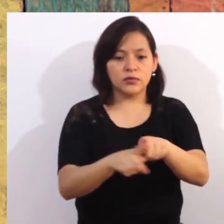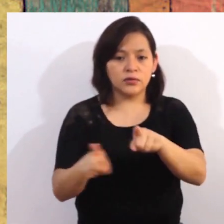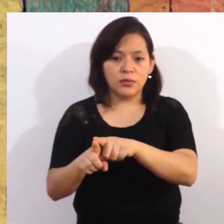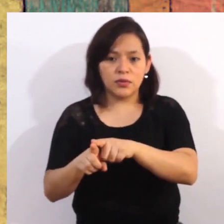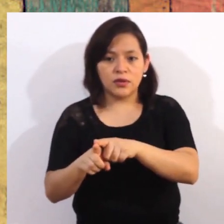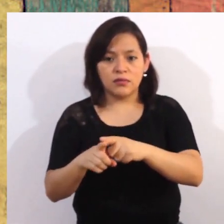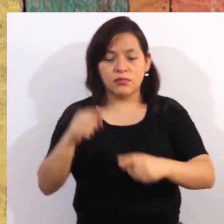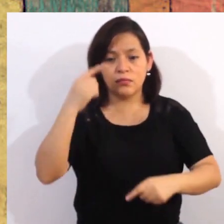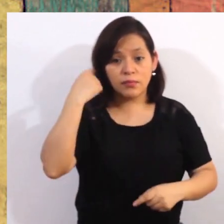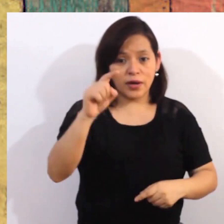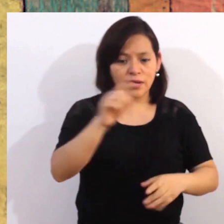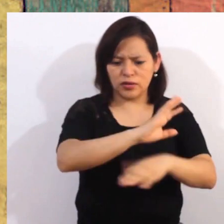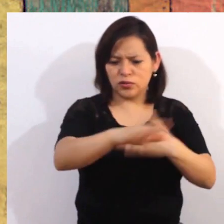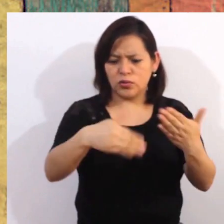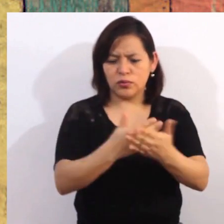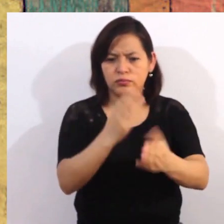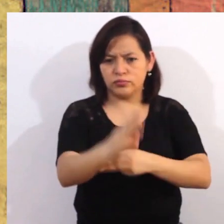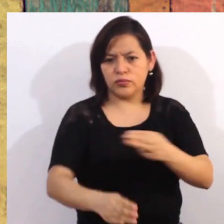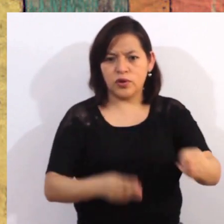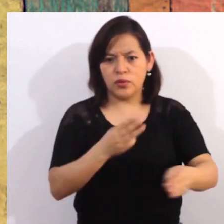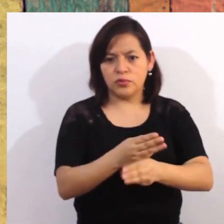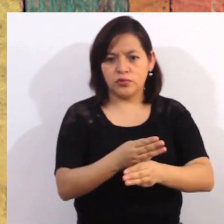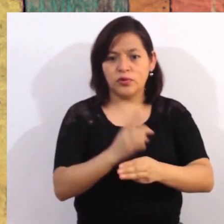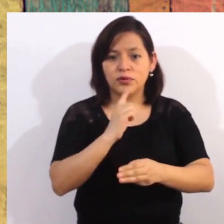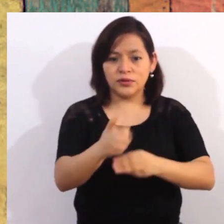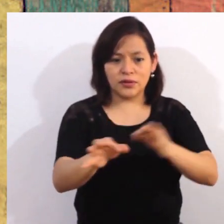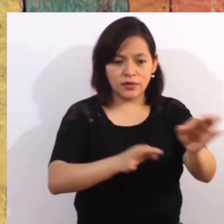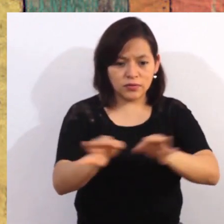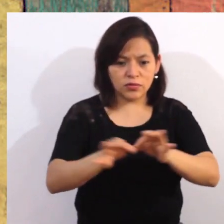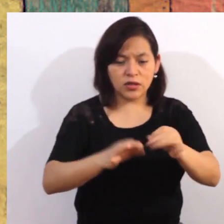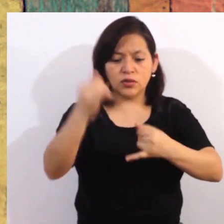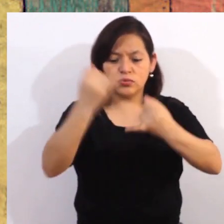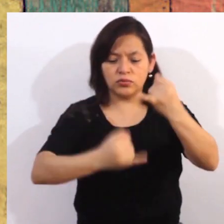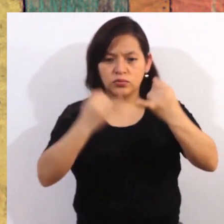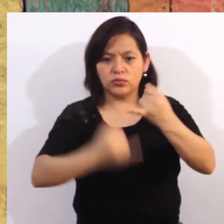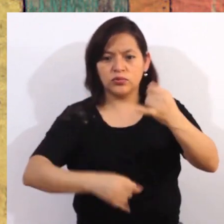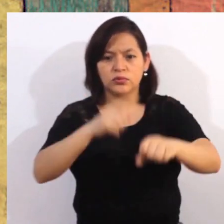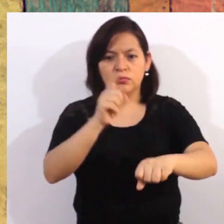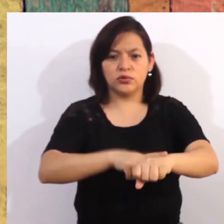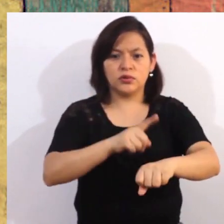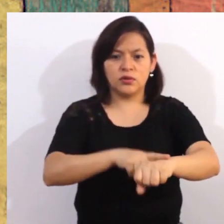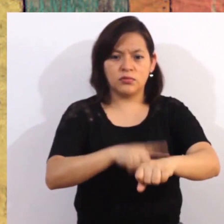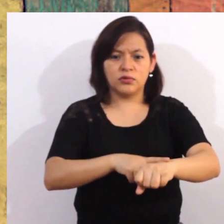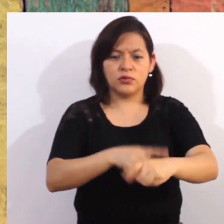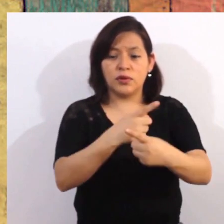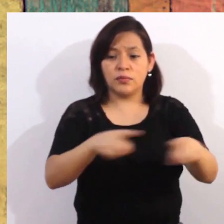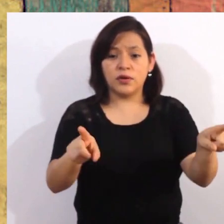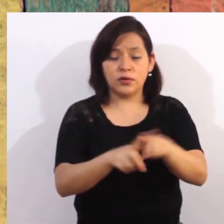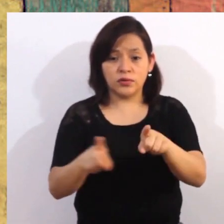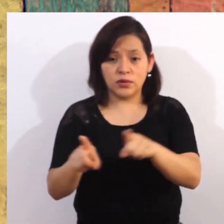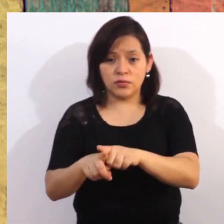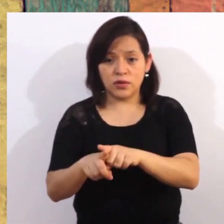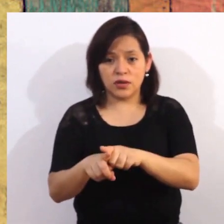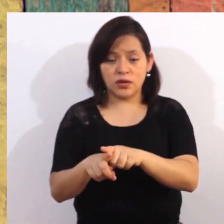de el final de los tiempos, algo que tiene que ver también con el tiempo intertestamentario, específicamente para Israel en